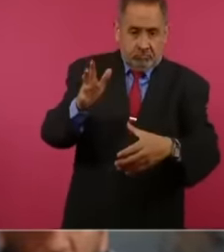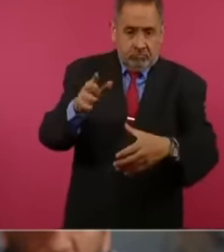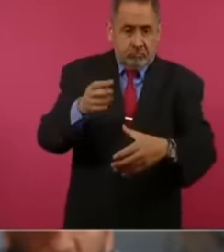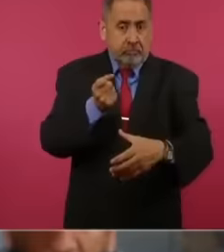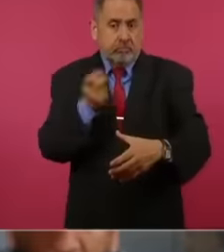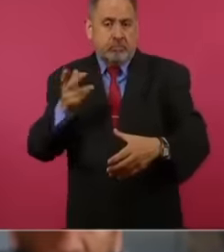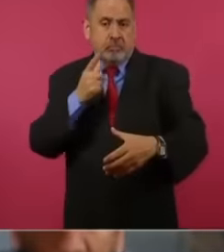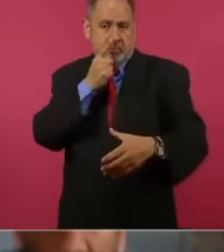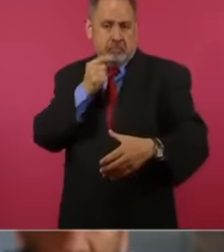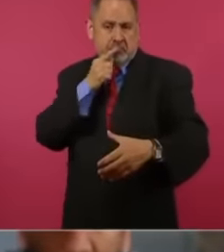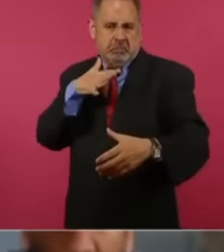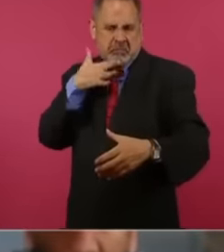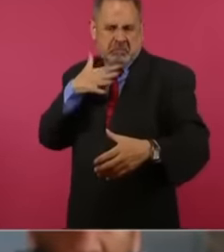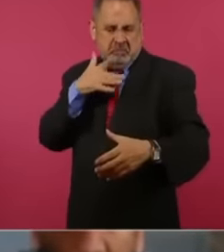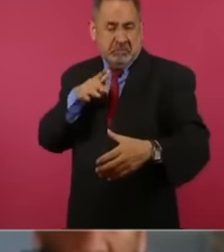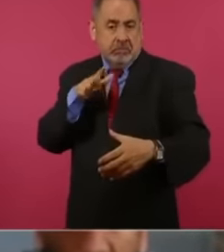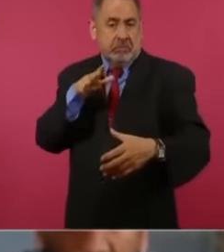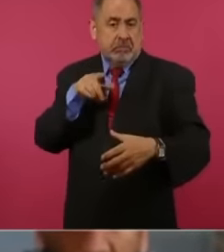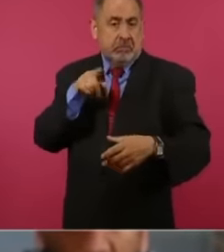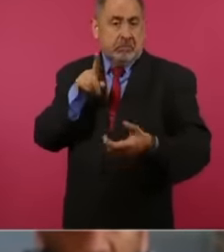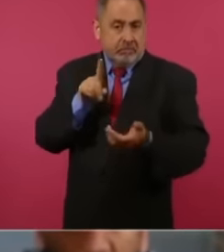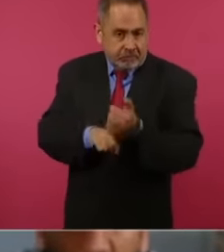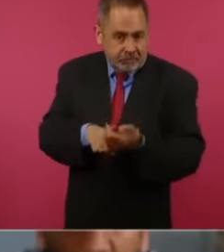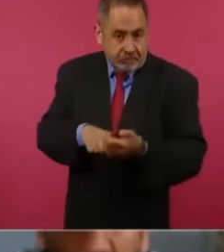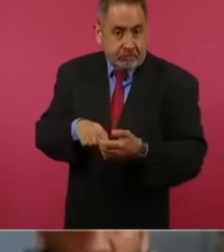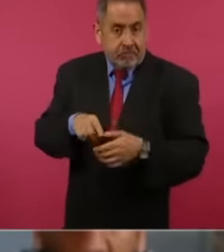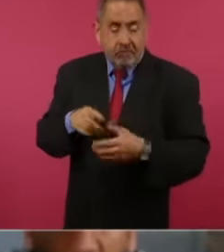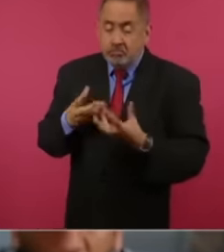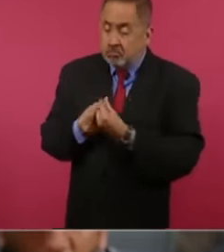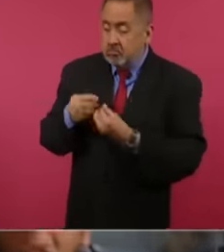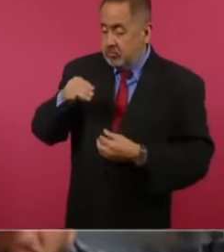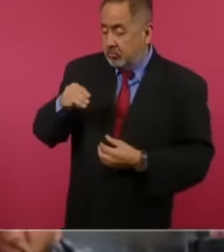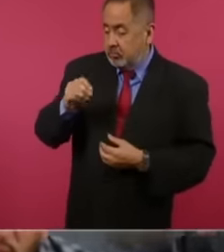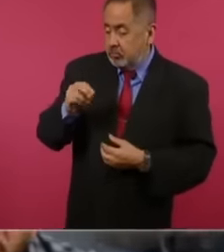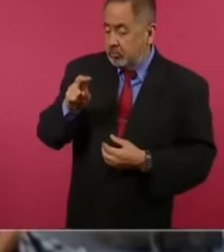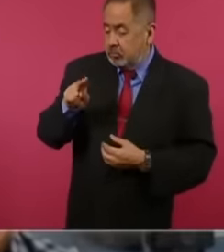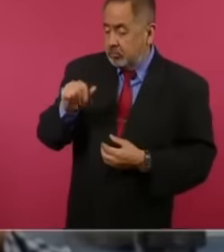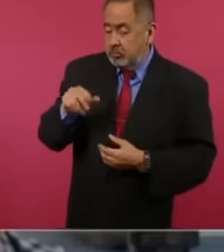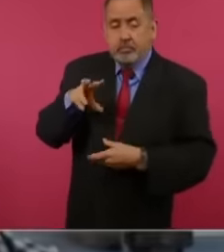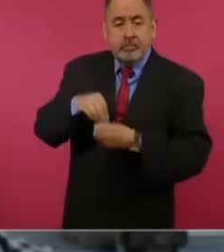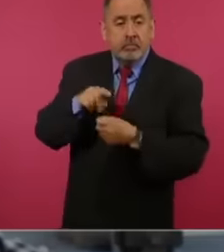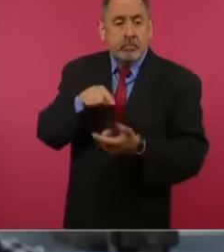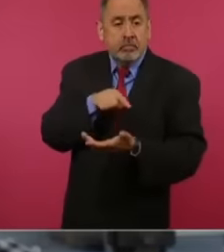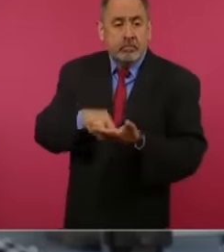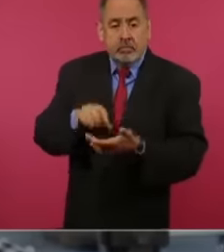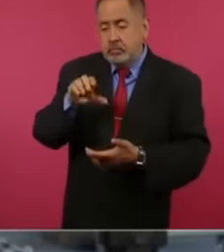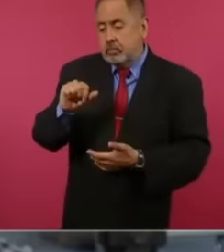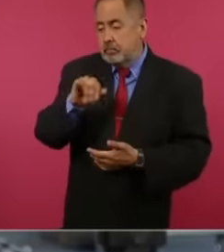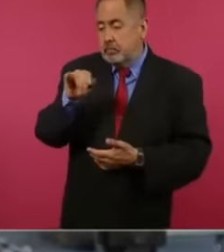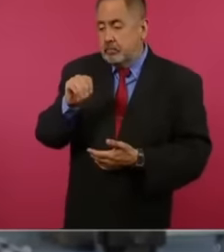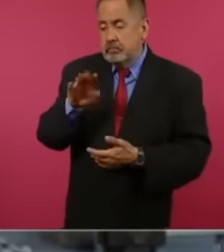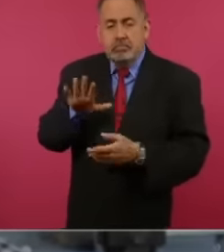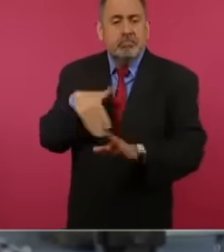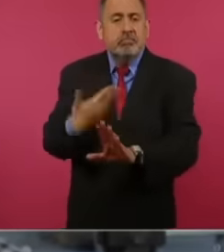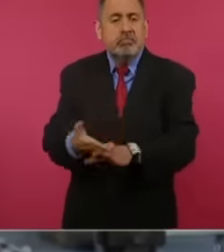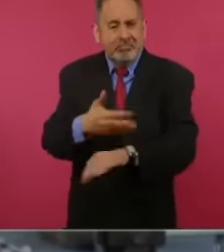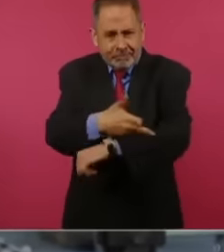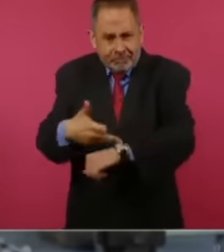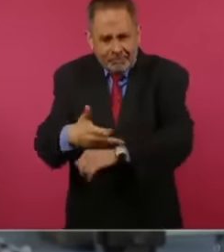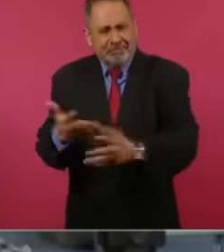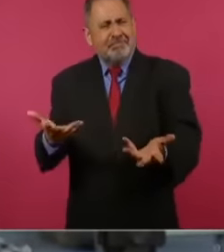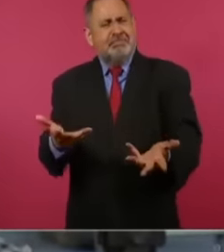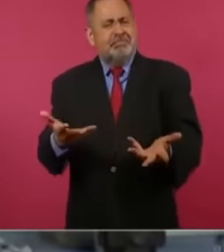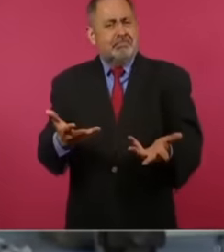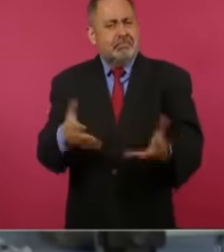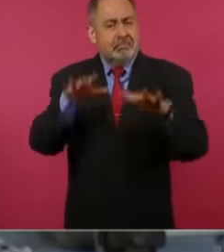policías corruptos de Morena en KGM, y los perseguidos son ellos,